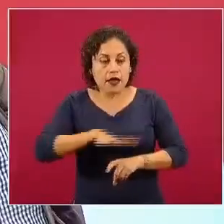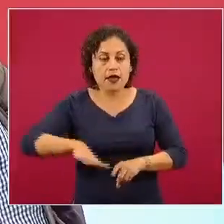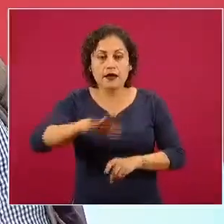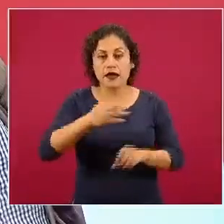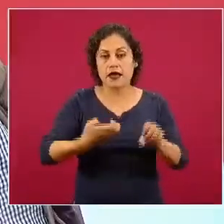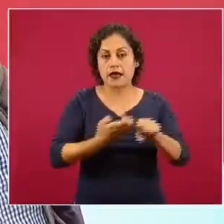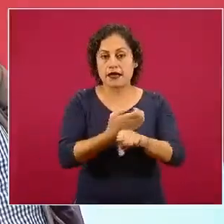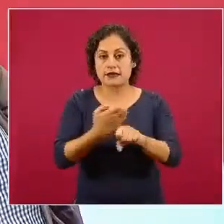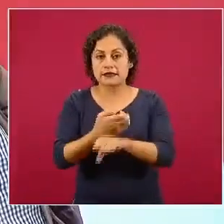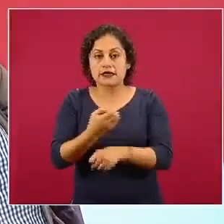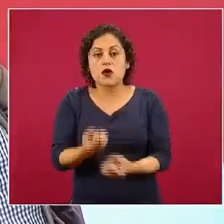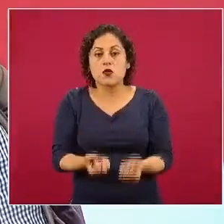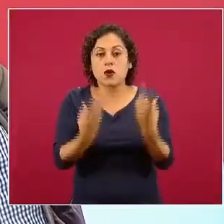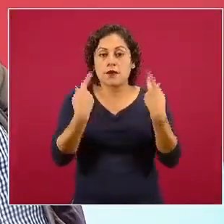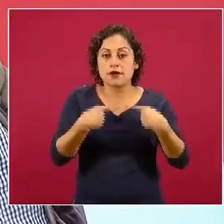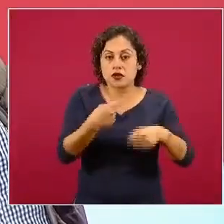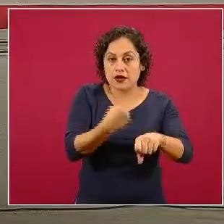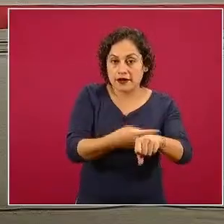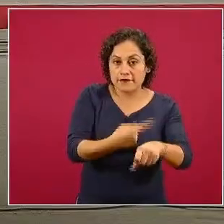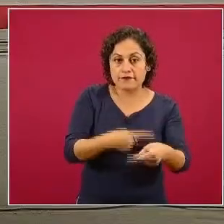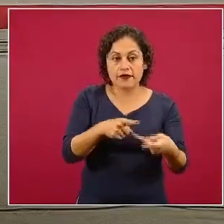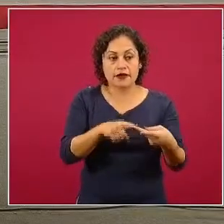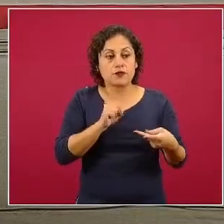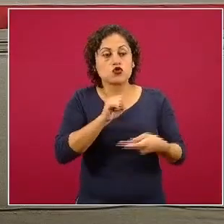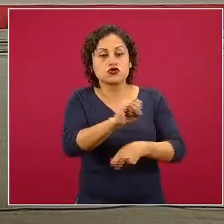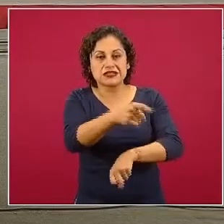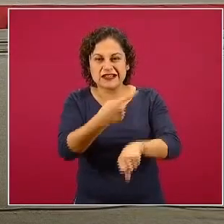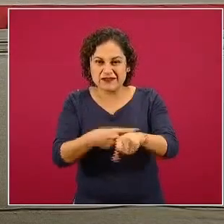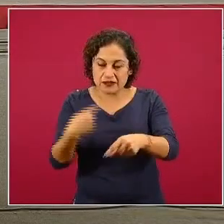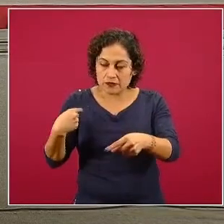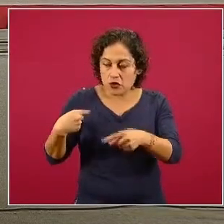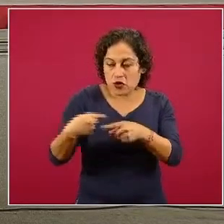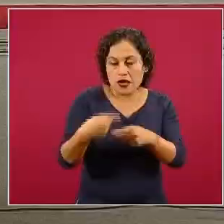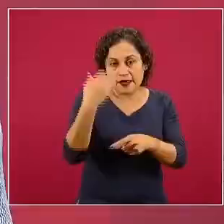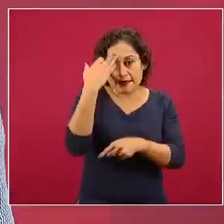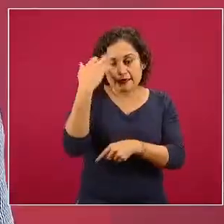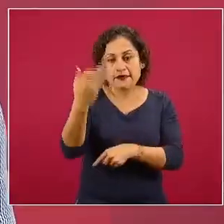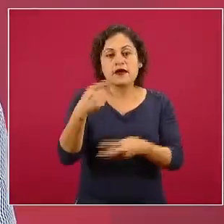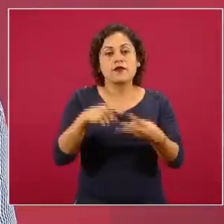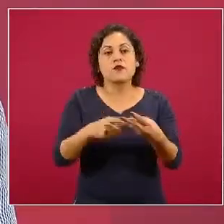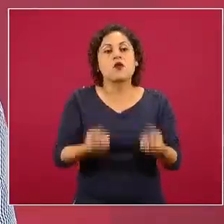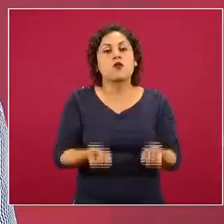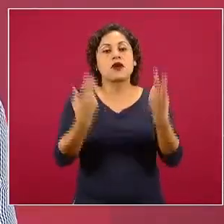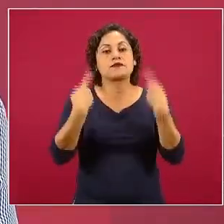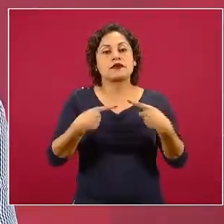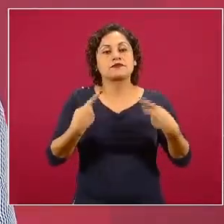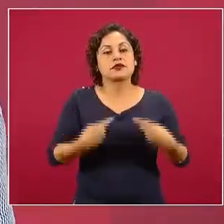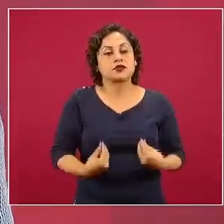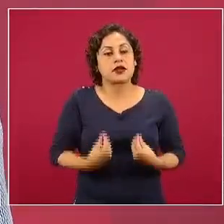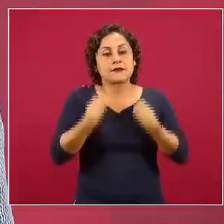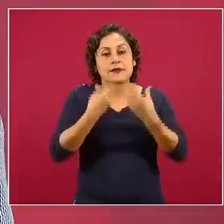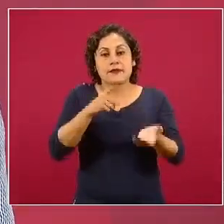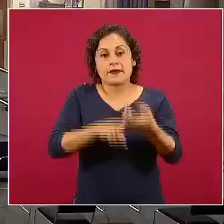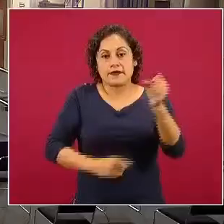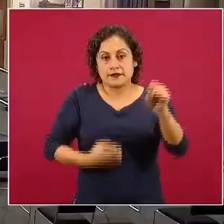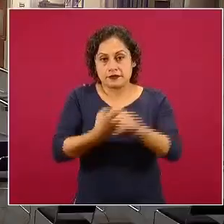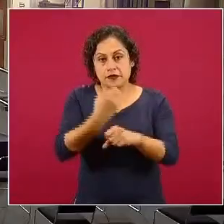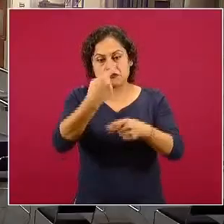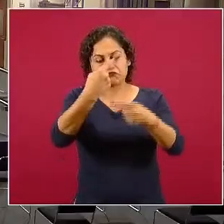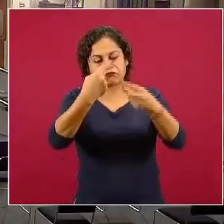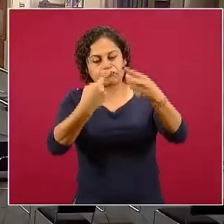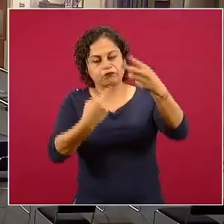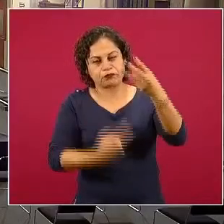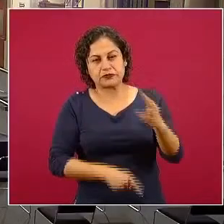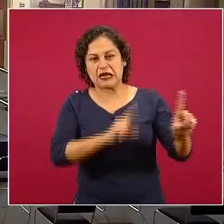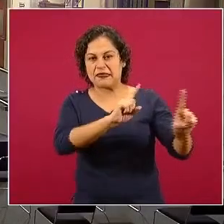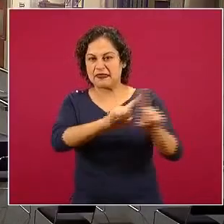de enfermedad, porcentaje de positividad, población, son muchos indicadores los que entran en el ejercicio, en el análisis de cuántas